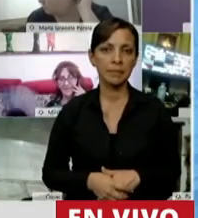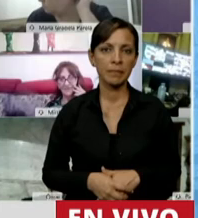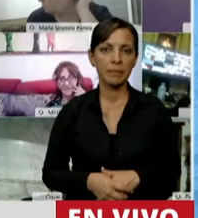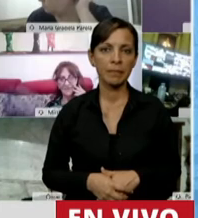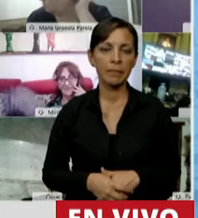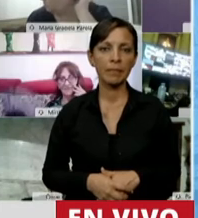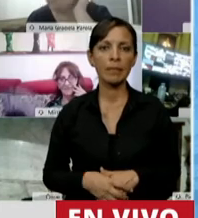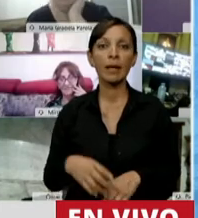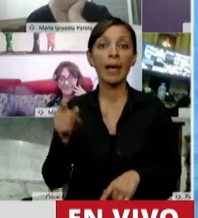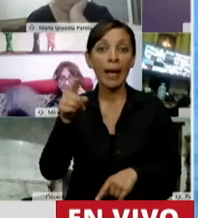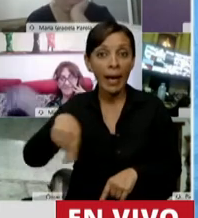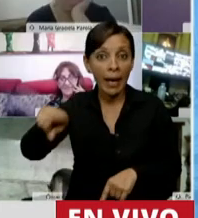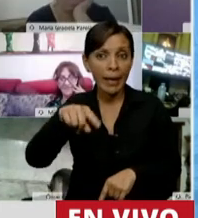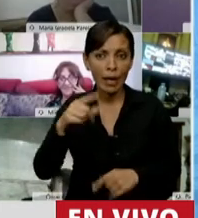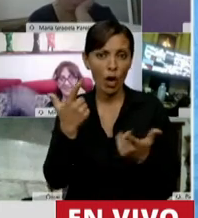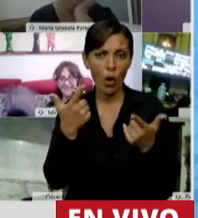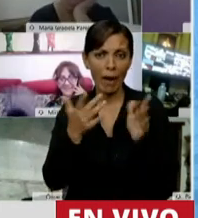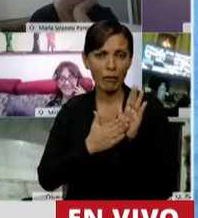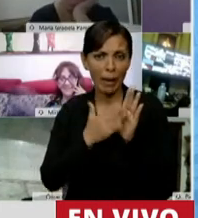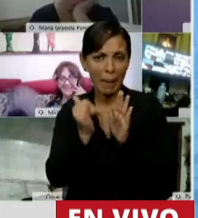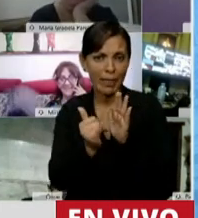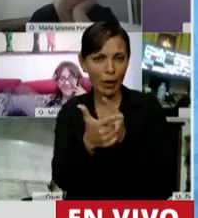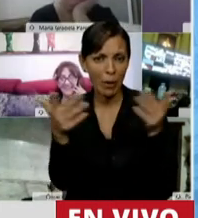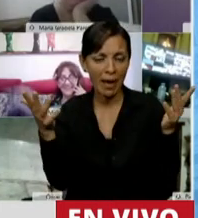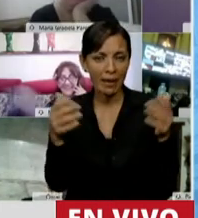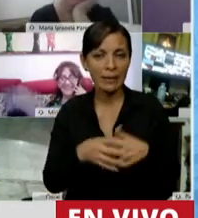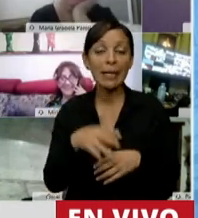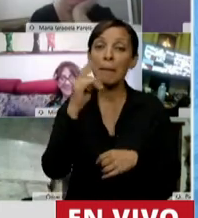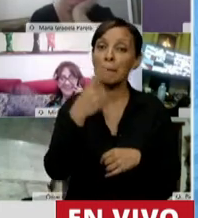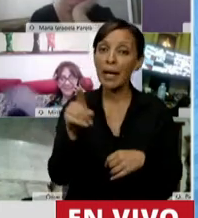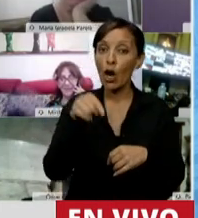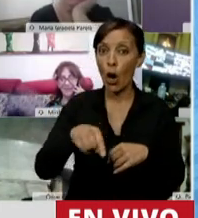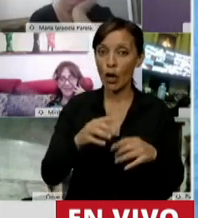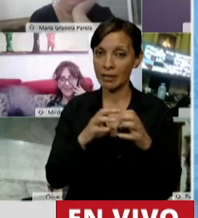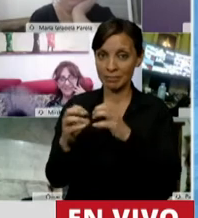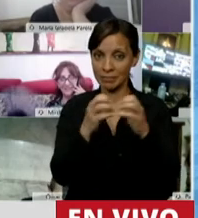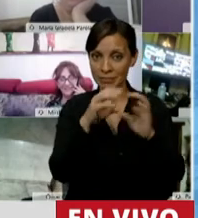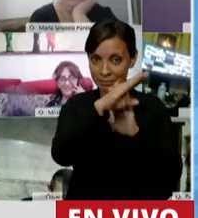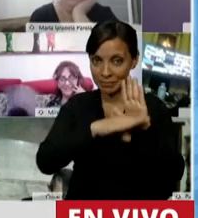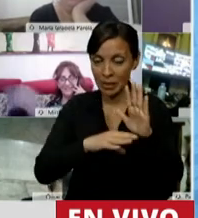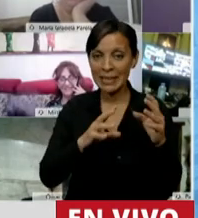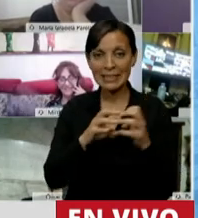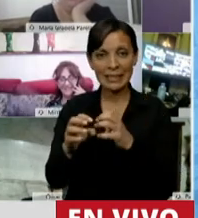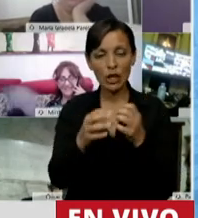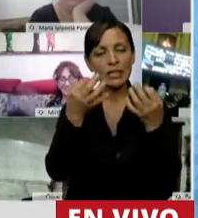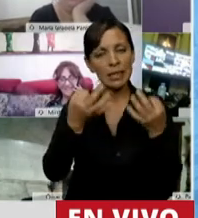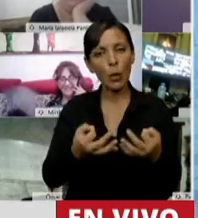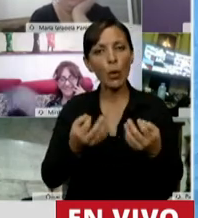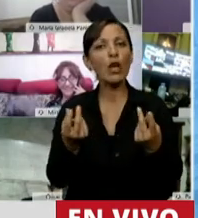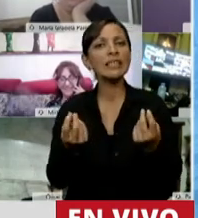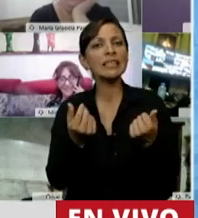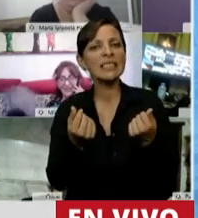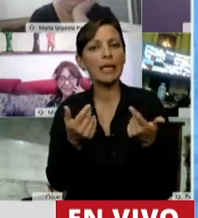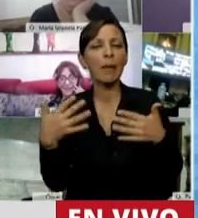no tienen ningún sustento. Lo que sí tiene sustento es que el diario de sesiones de hoy seguramente le va a servir a